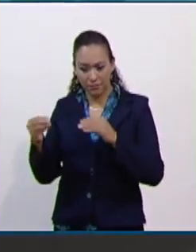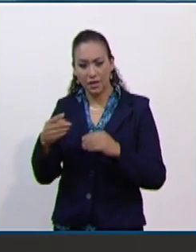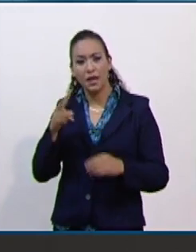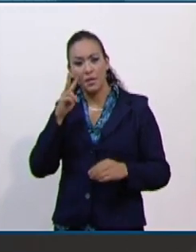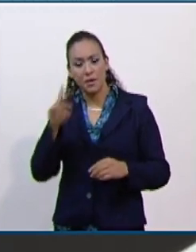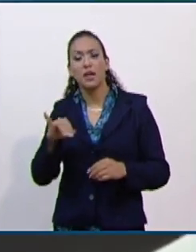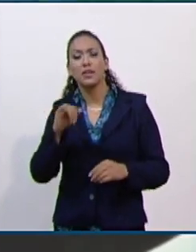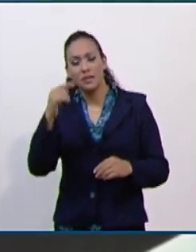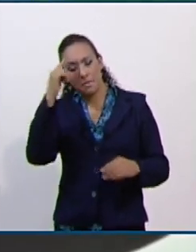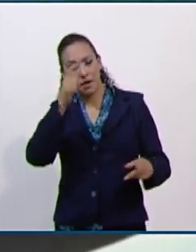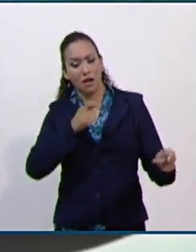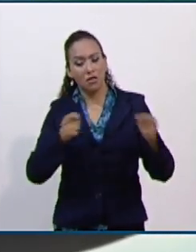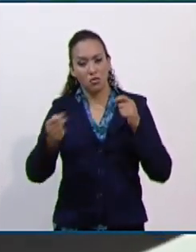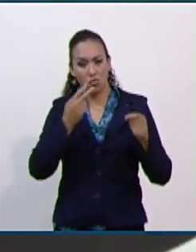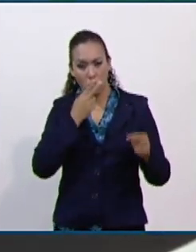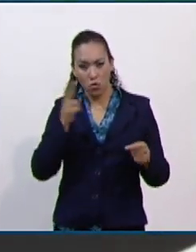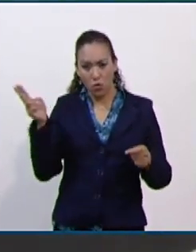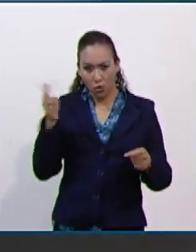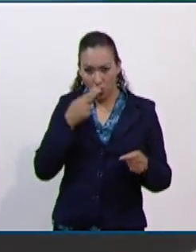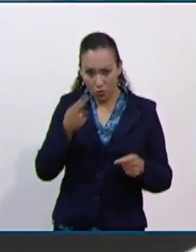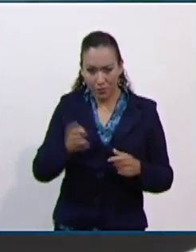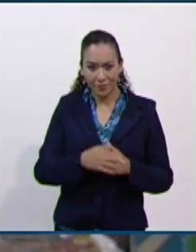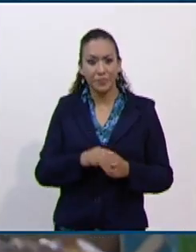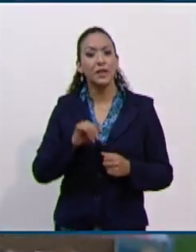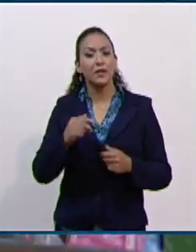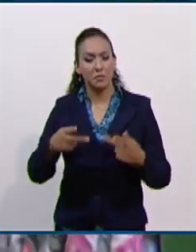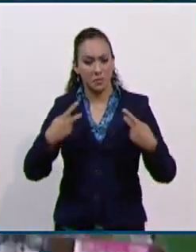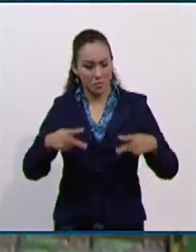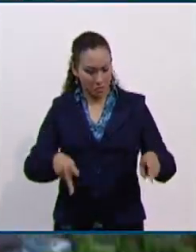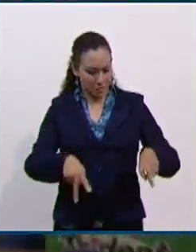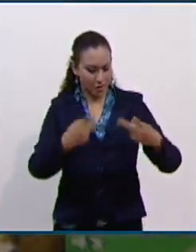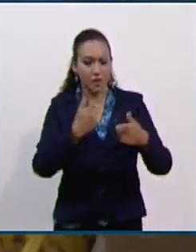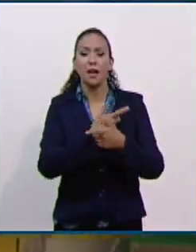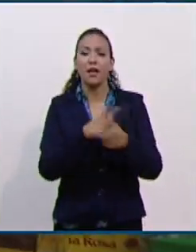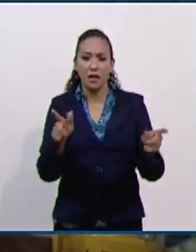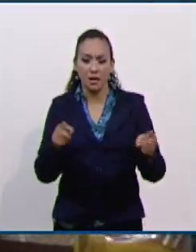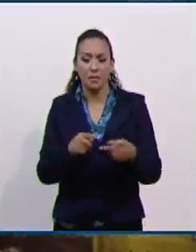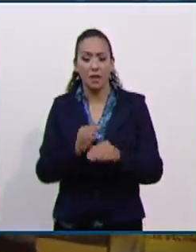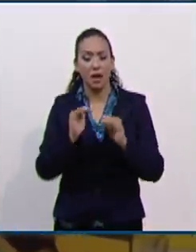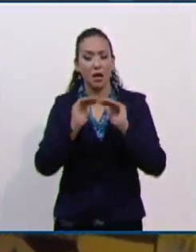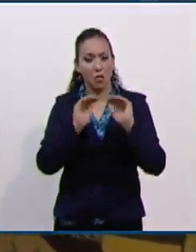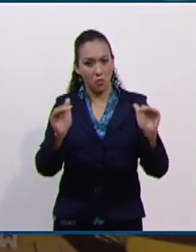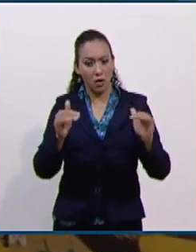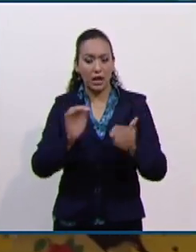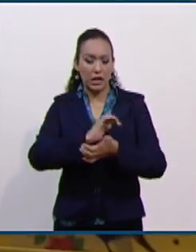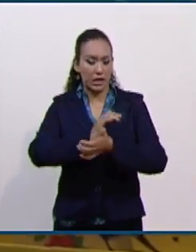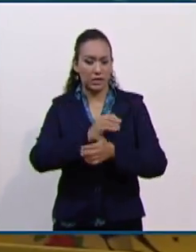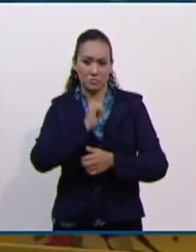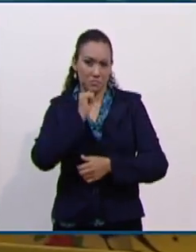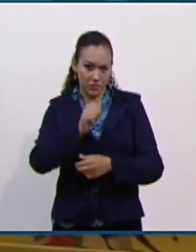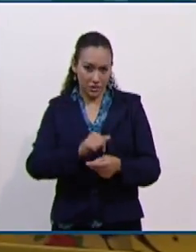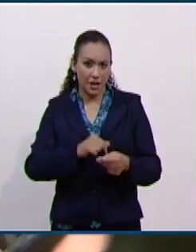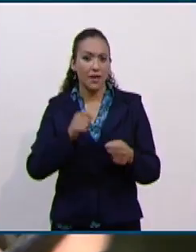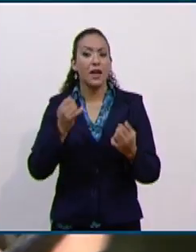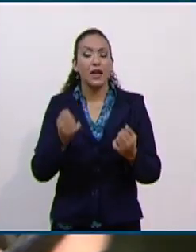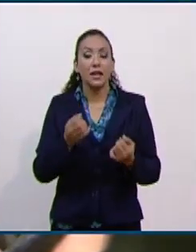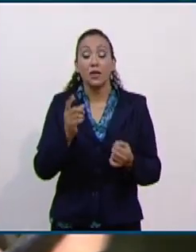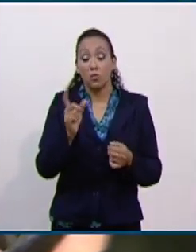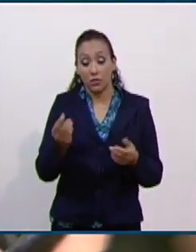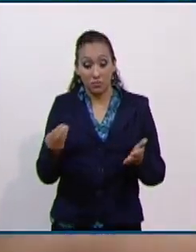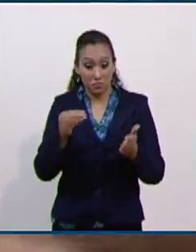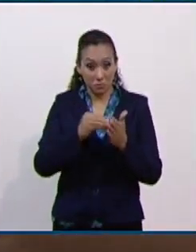Control del Tabaco respeta los principios de libertad de comercio, igualdad, no discriminación y progresividad al establecer esa